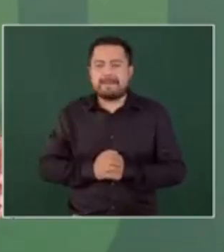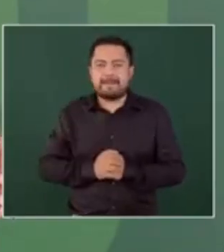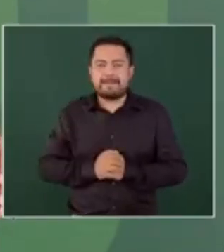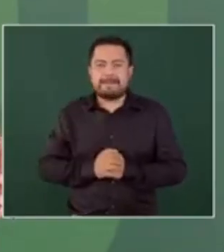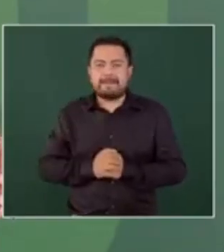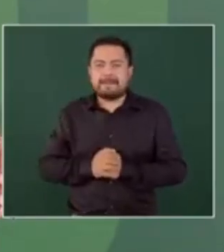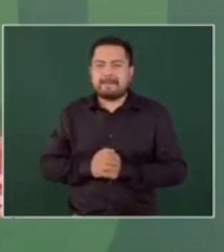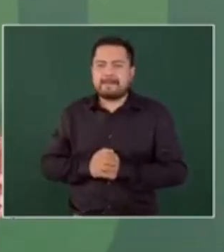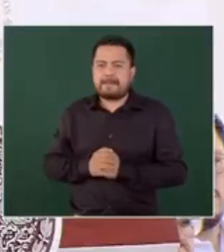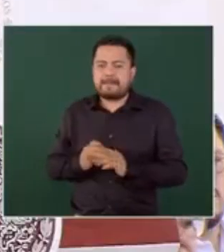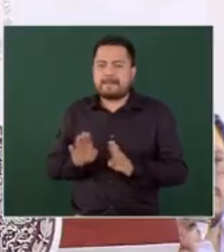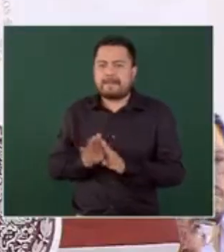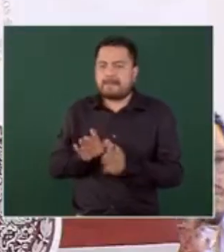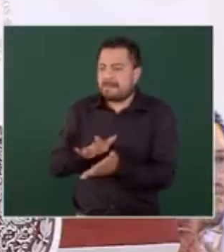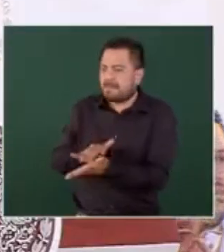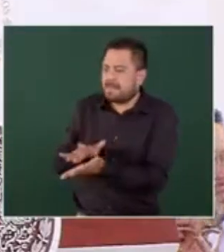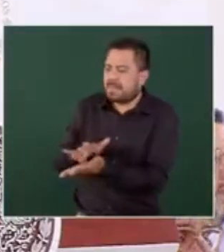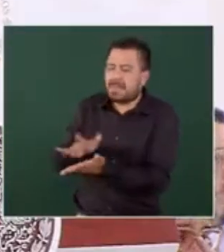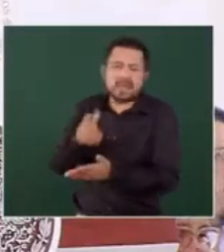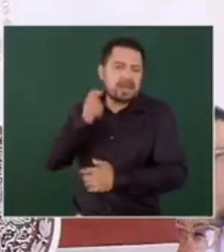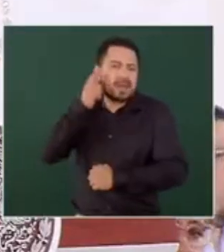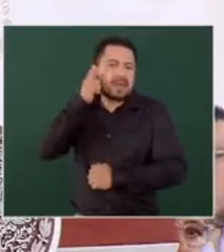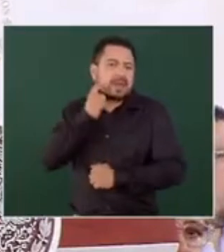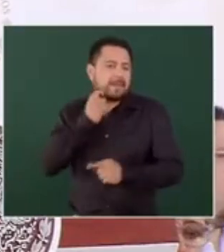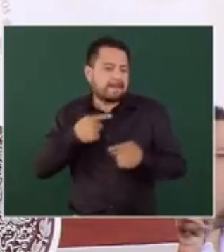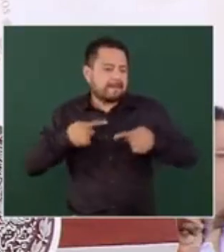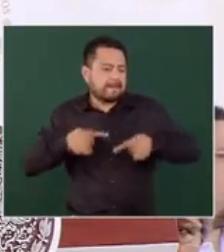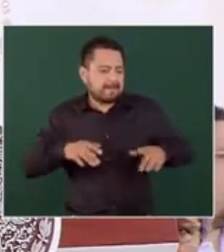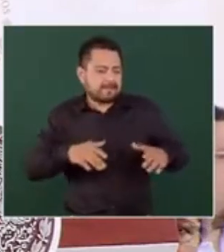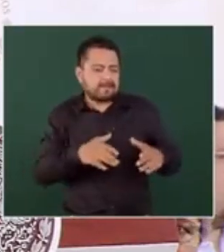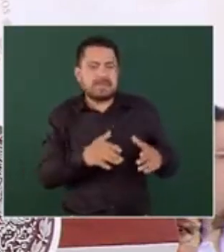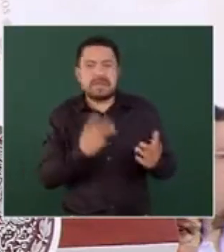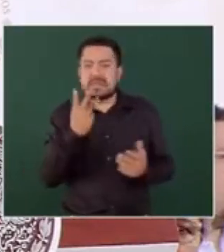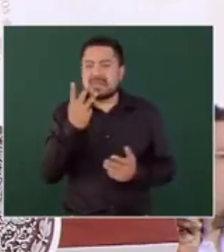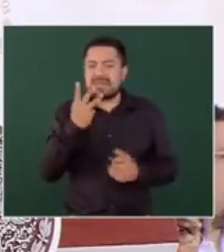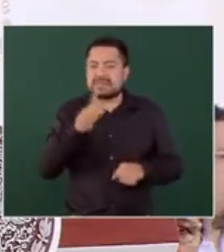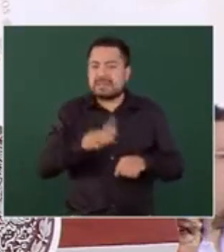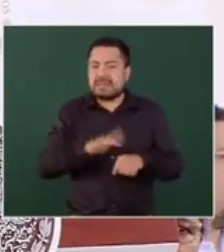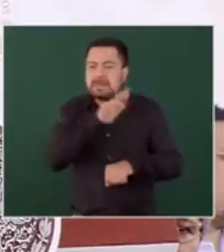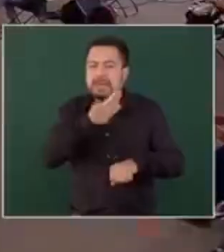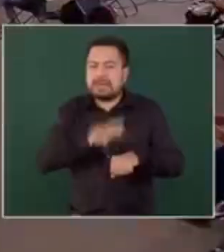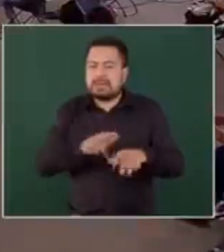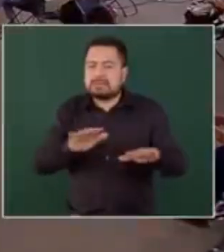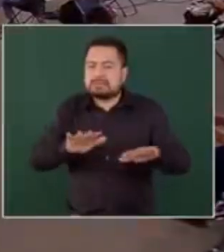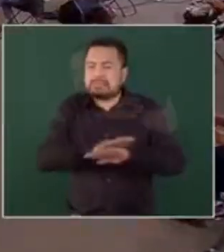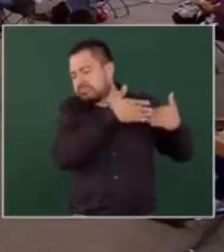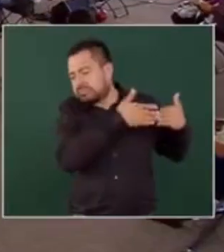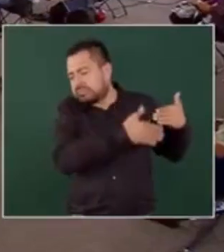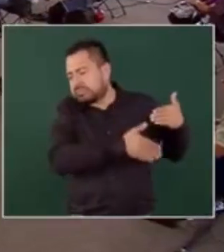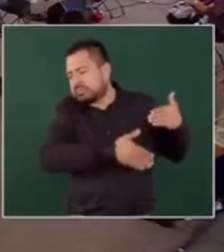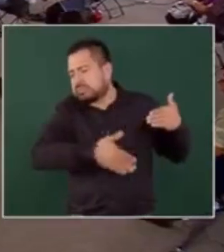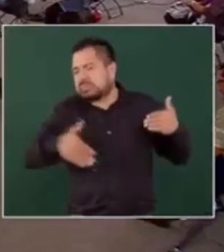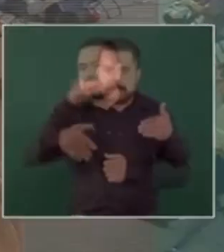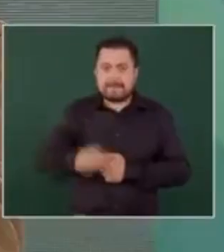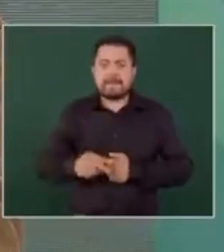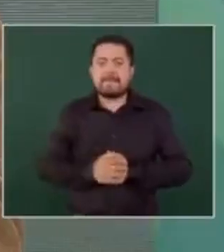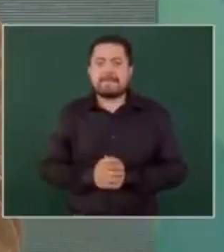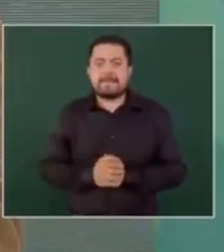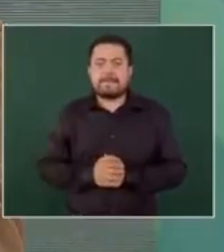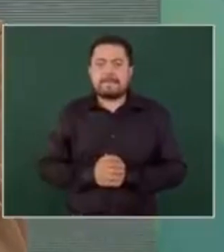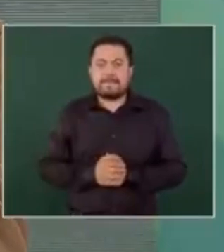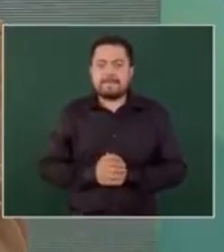la contribución de los guerrerenses en las tres grandes transformaciones que han habido en nuestro país.